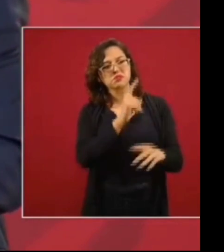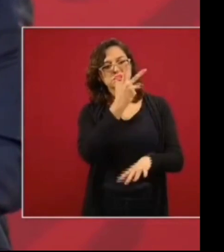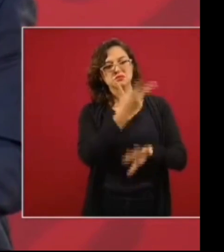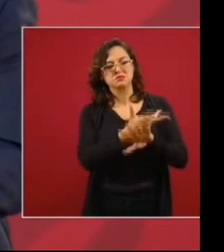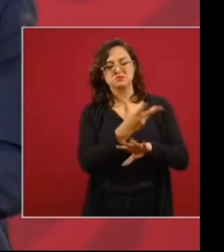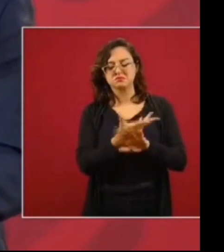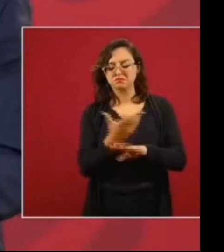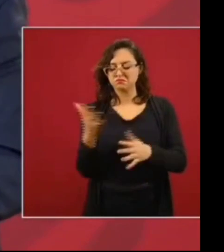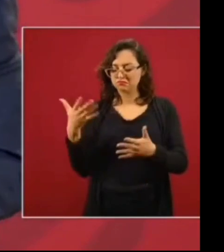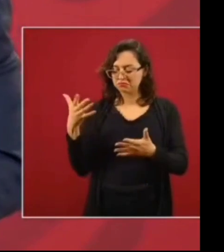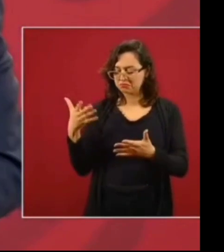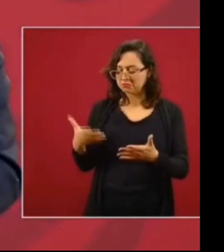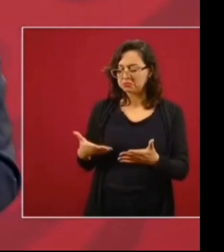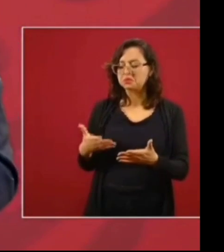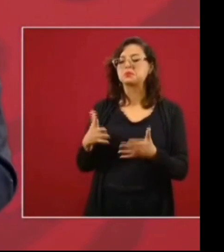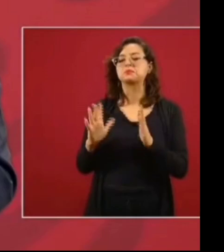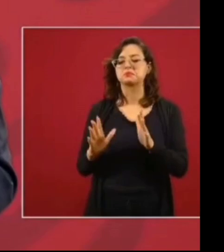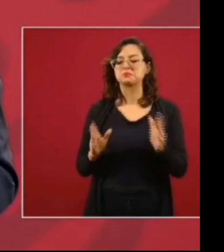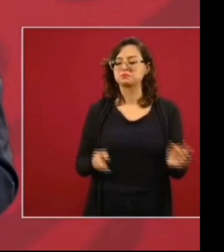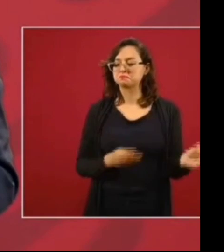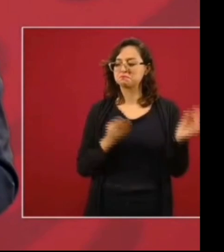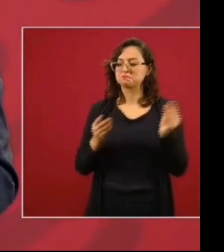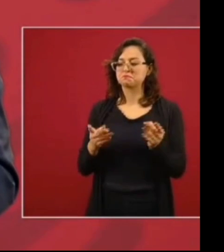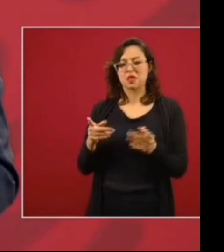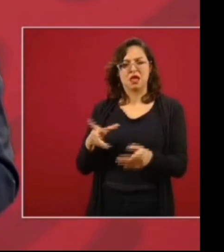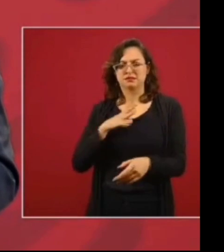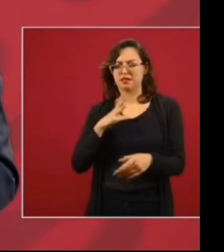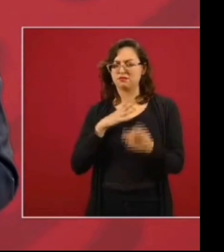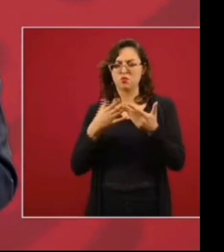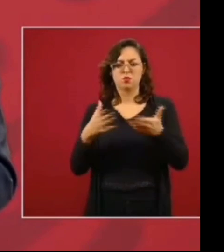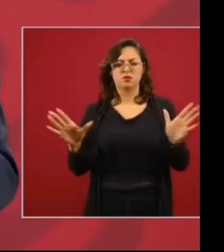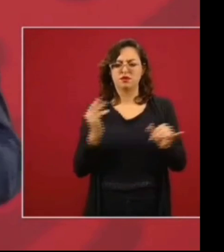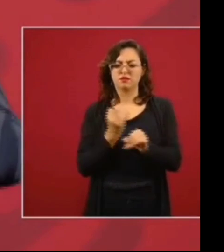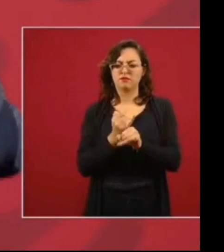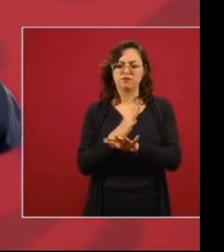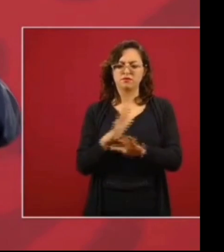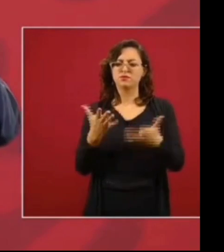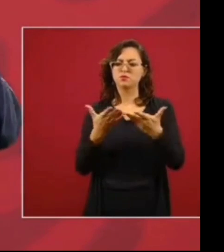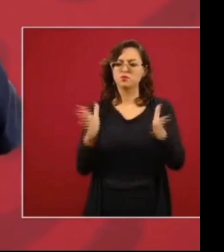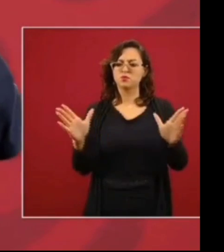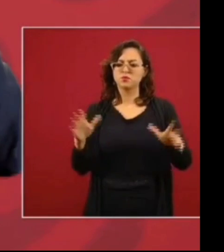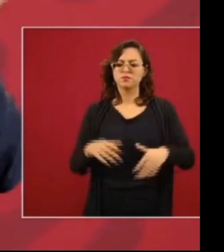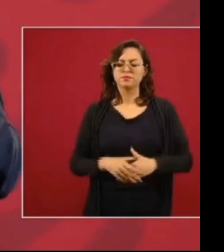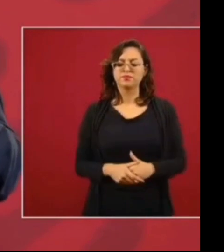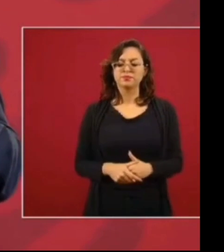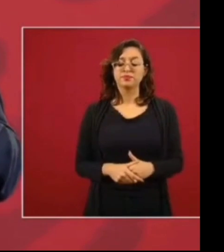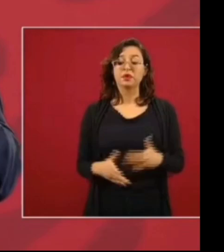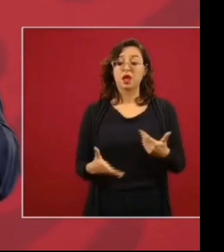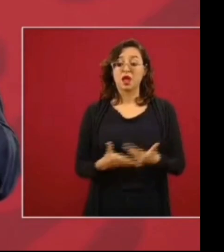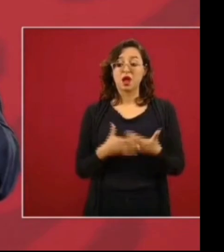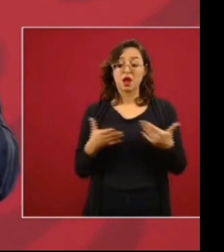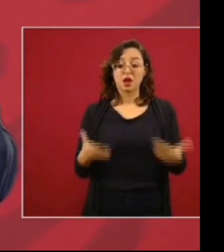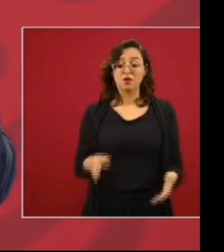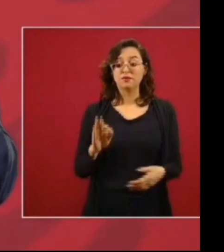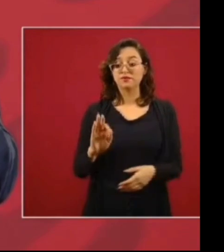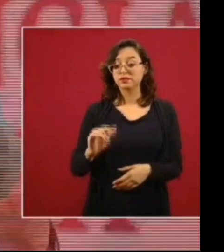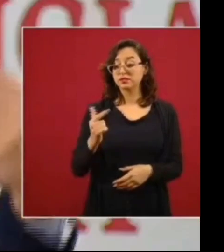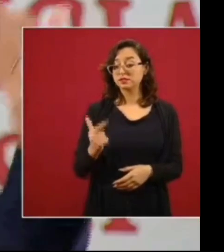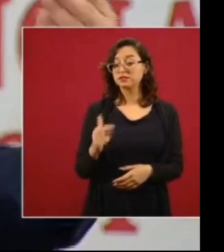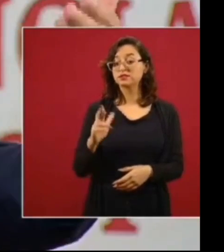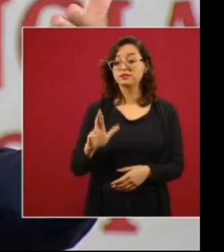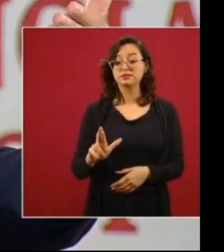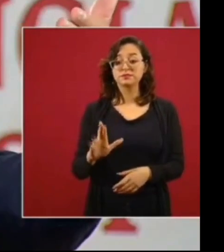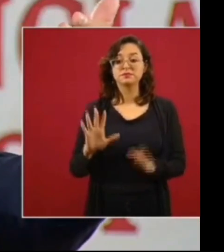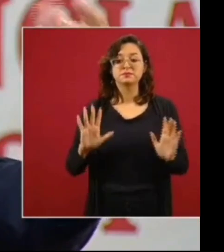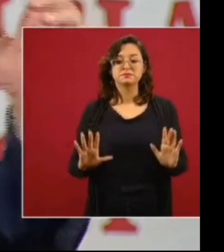todas las órdenes de aprehensión, son públicas. Entonces, ahora le corresponderá a la Fiscalía General de la República pues